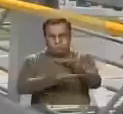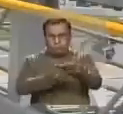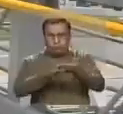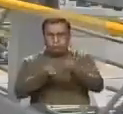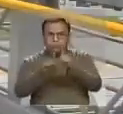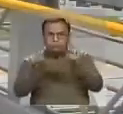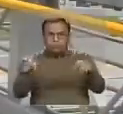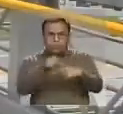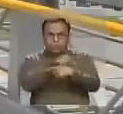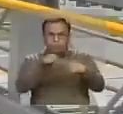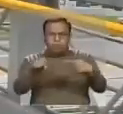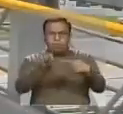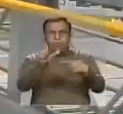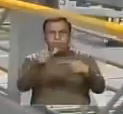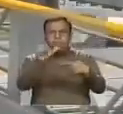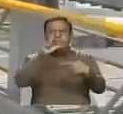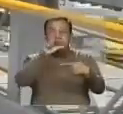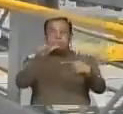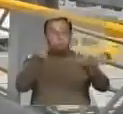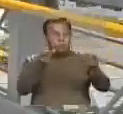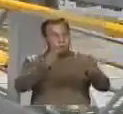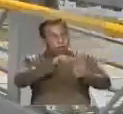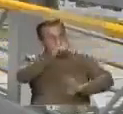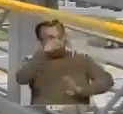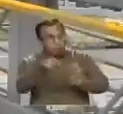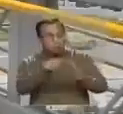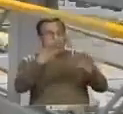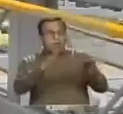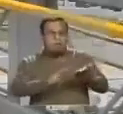reclaman que para la semana del 10 de julio debían entregarles la